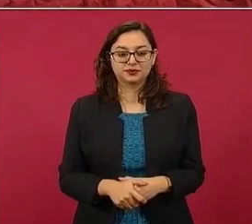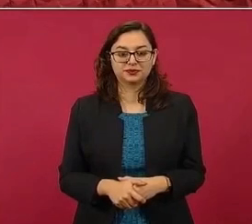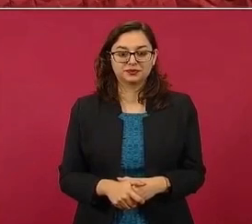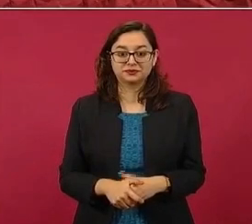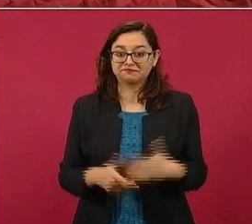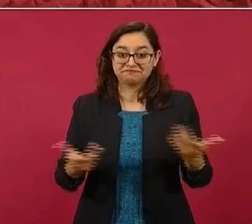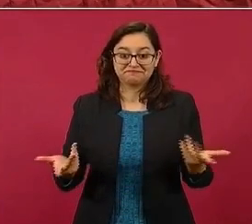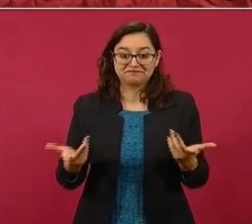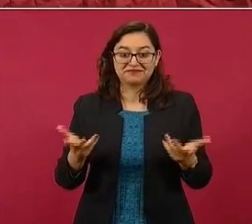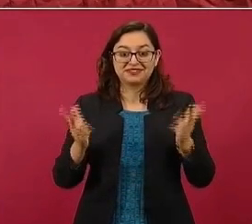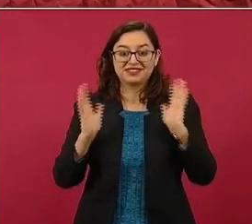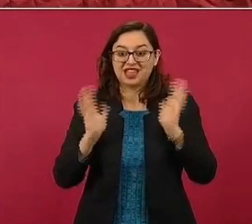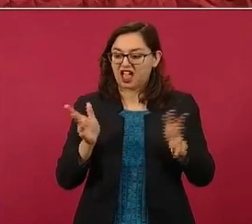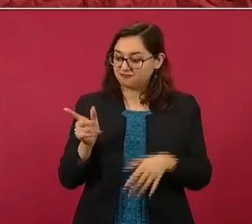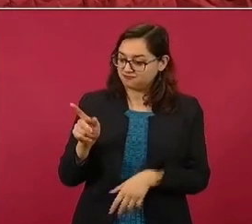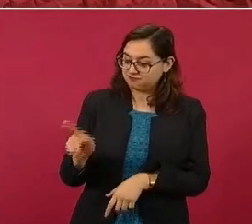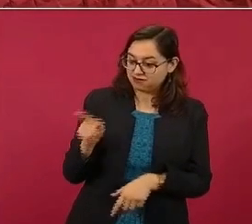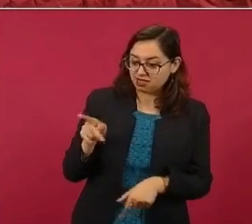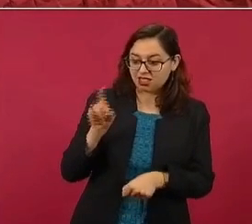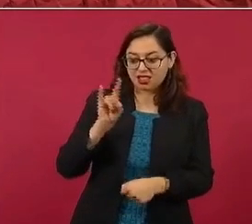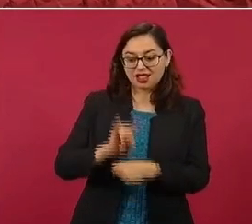Es fuera máscaras.